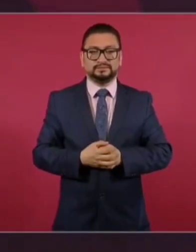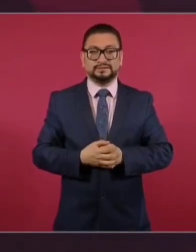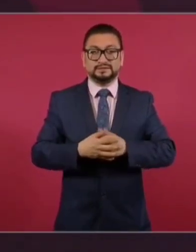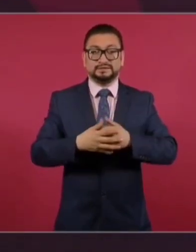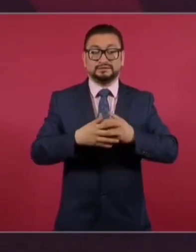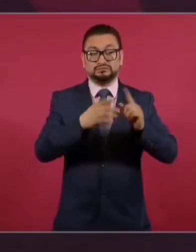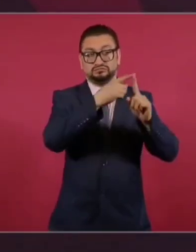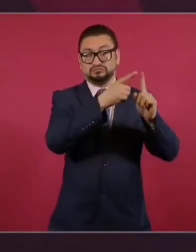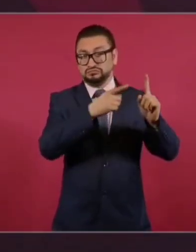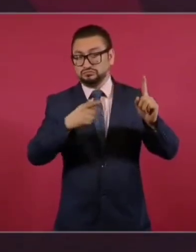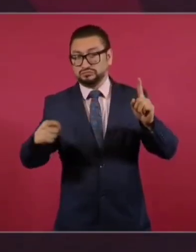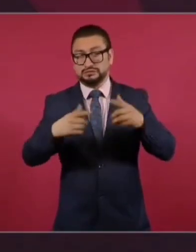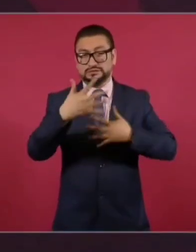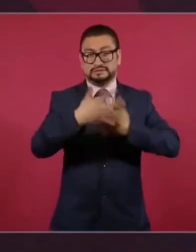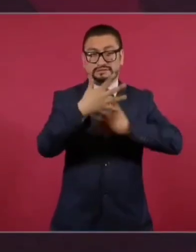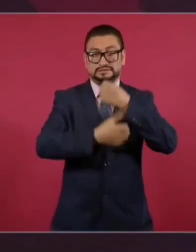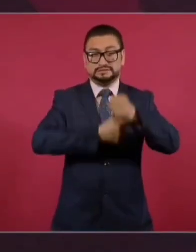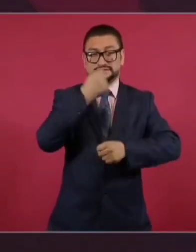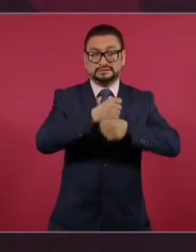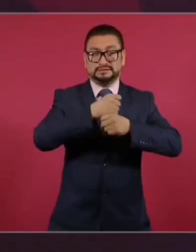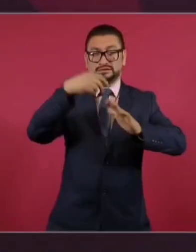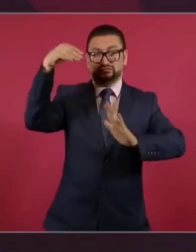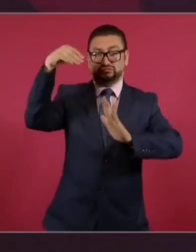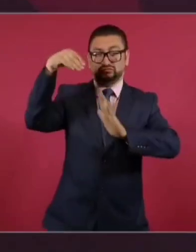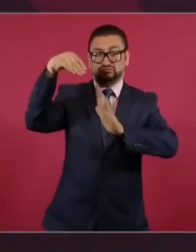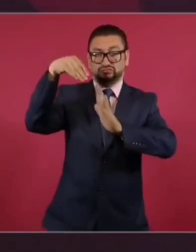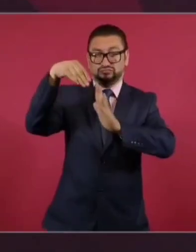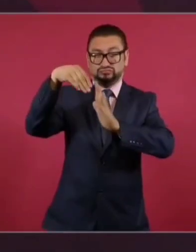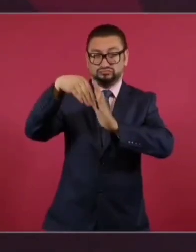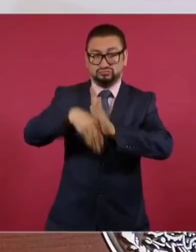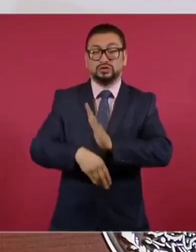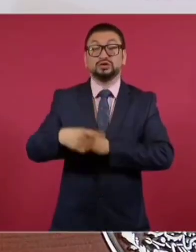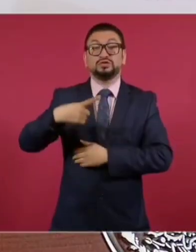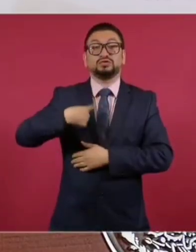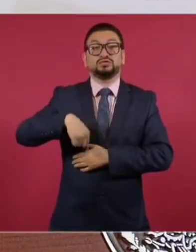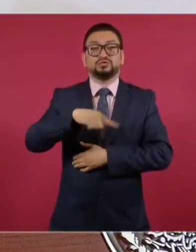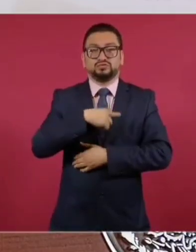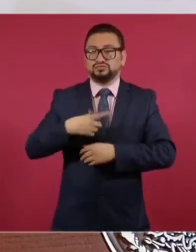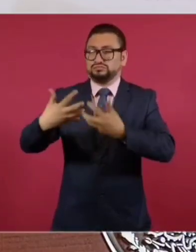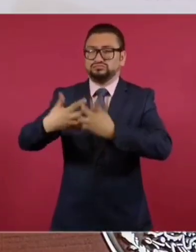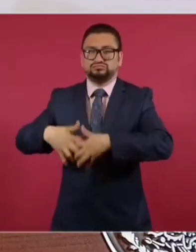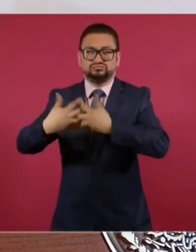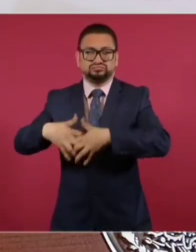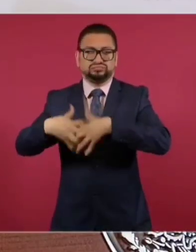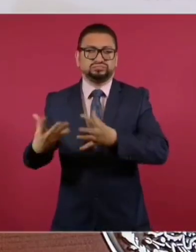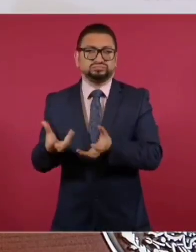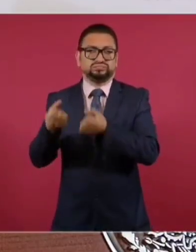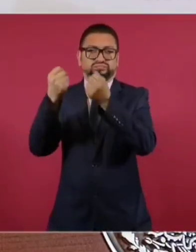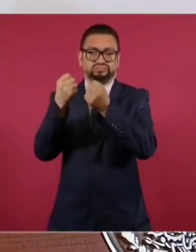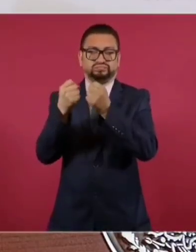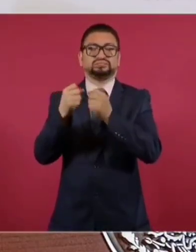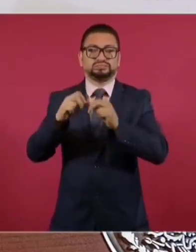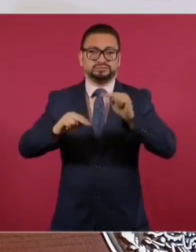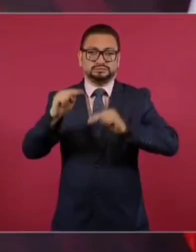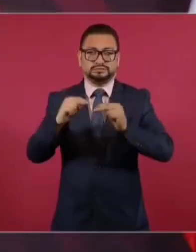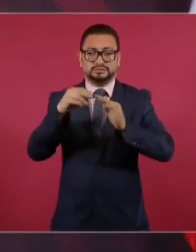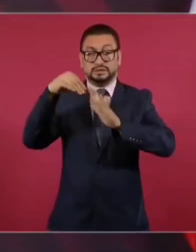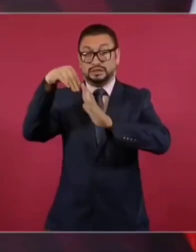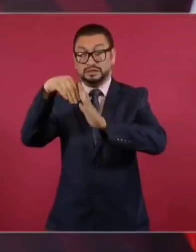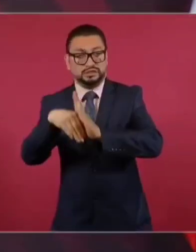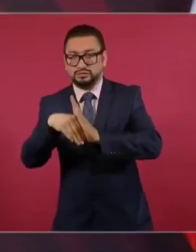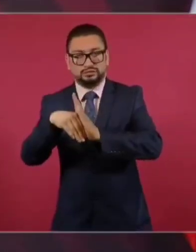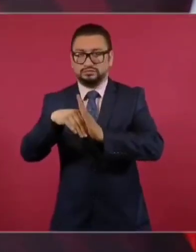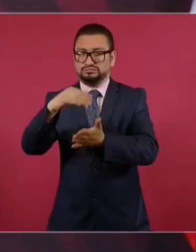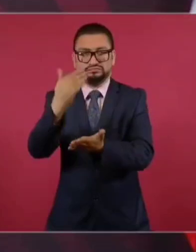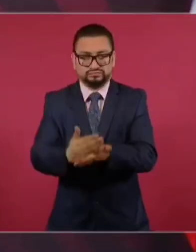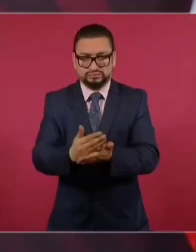15 años de caída. Y nosotros estamos dejando la producción. O sea, se detuvo esa tendencia